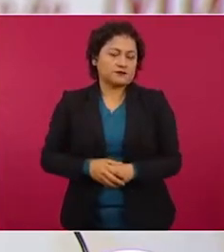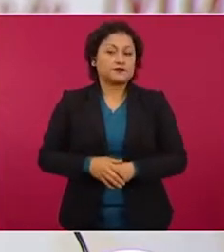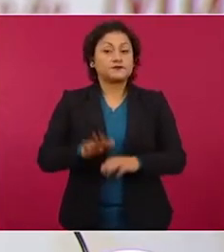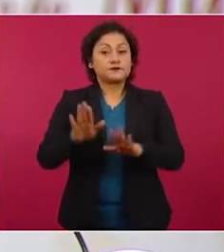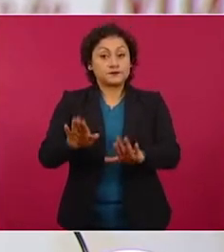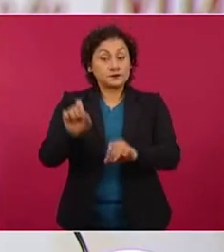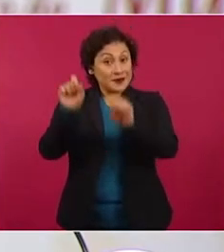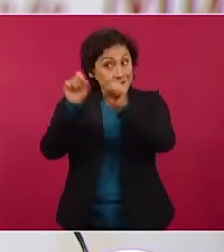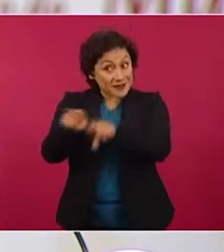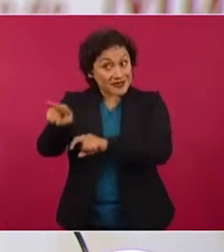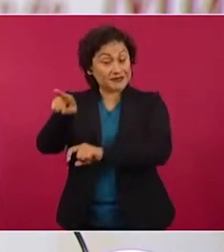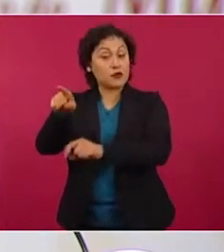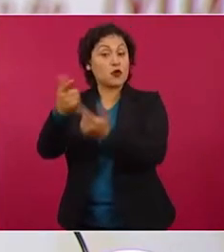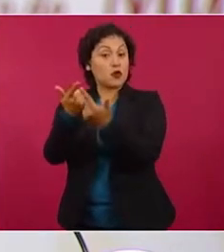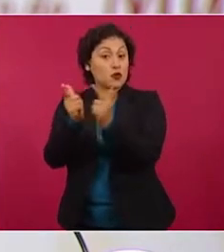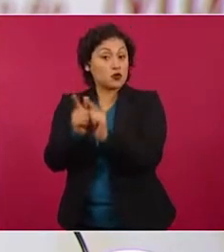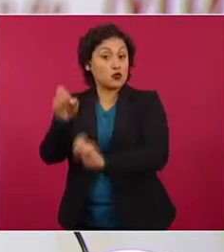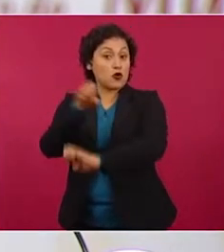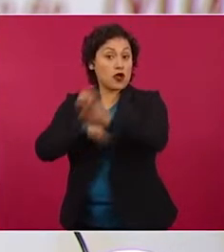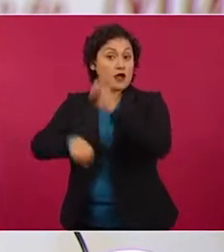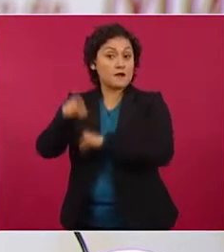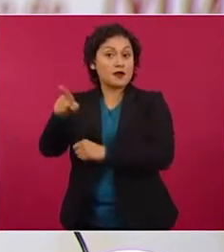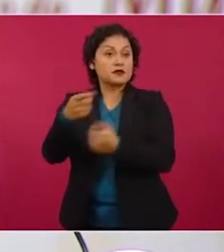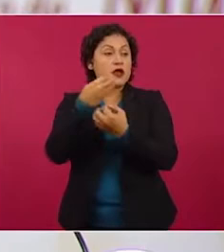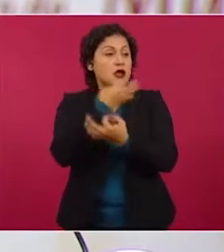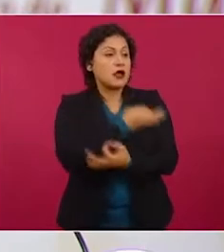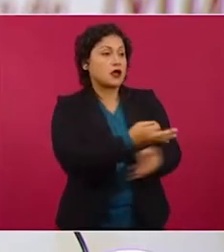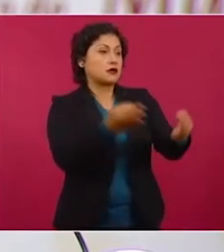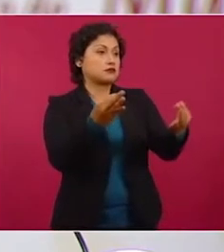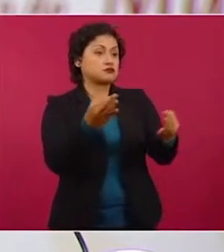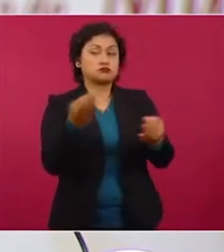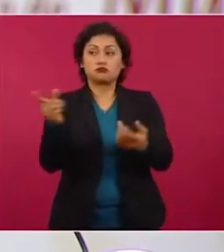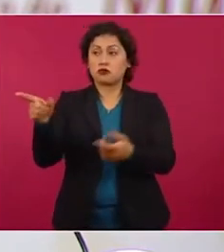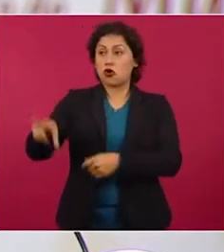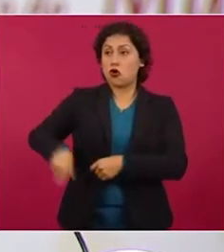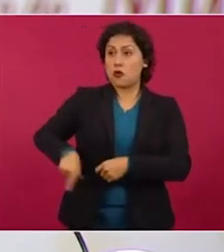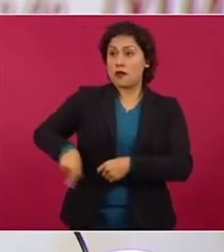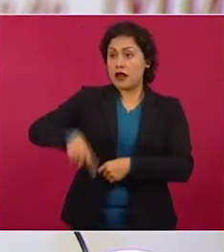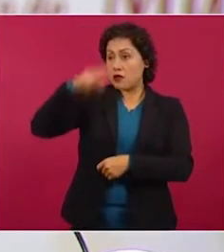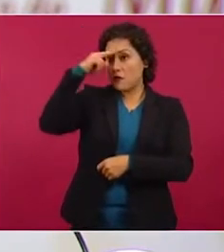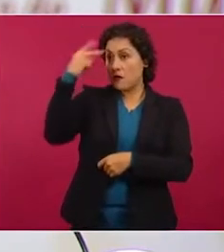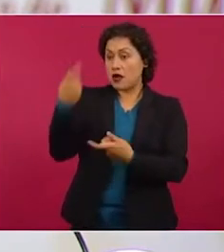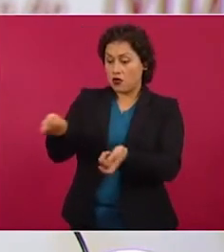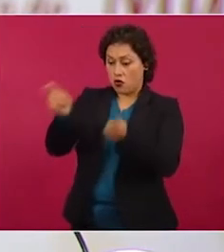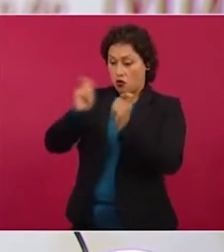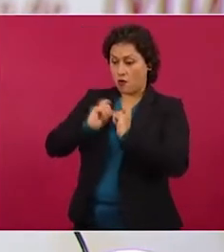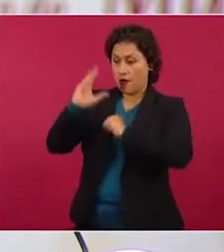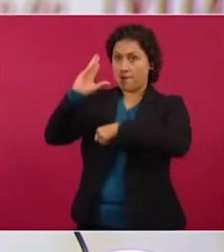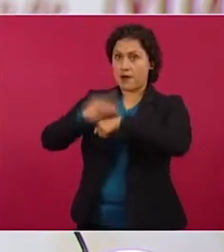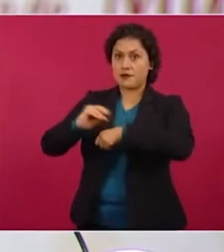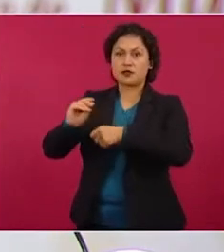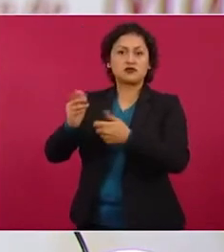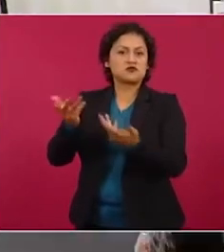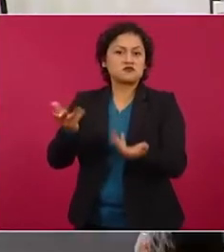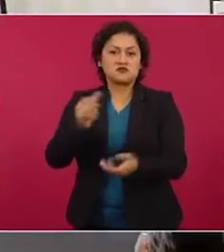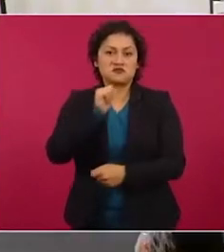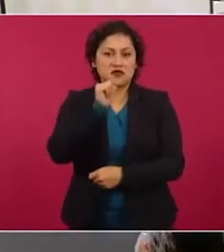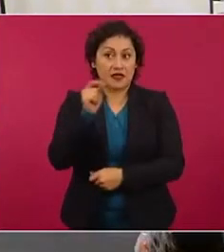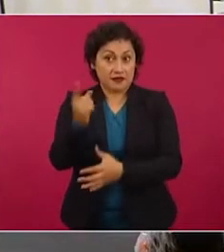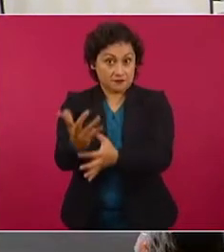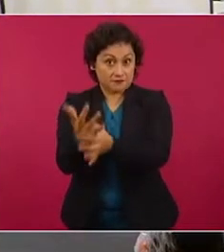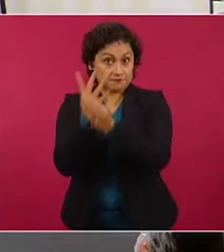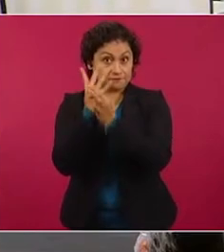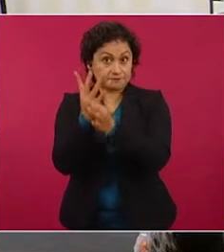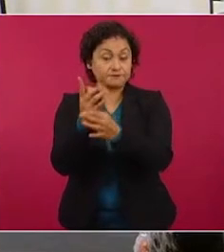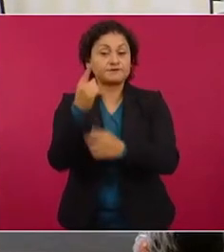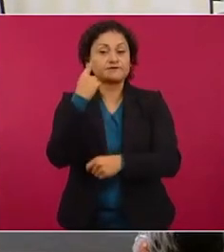solicitado ni recibido concesión alguna de parte del Gobierno de México. Cito su comunicado: